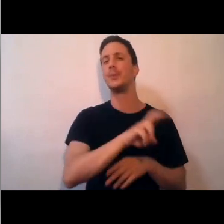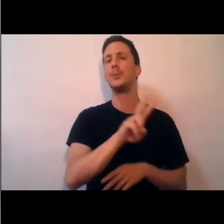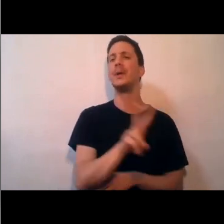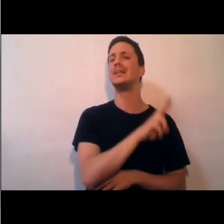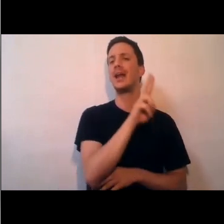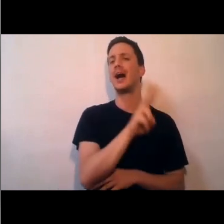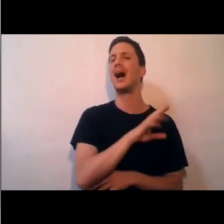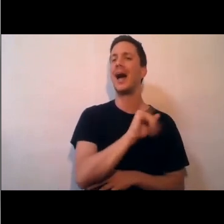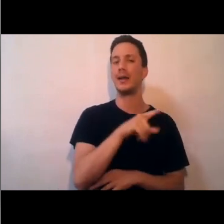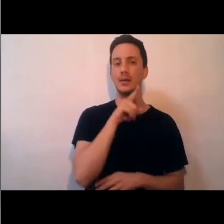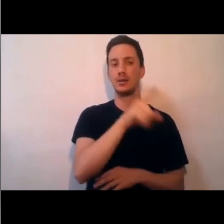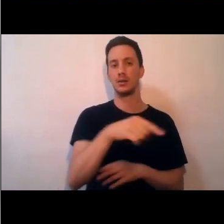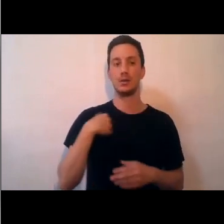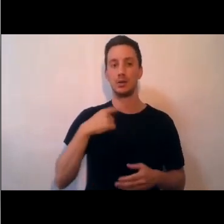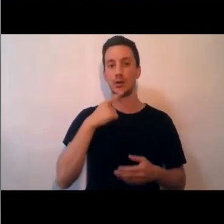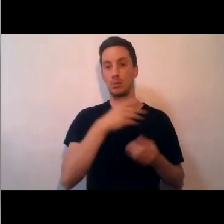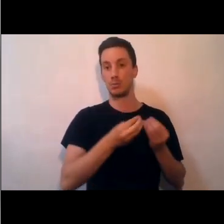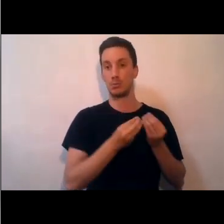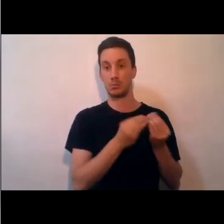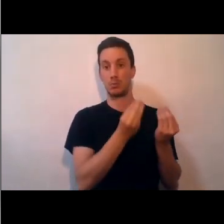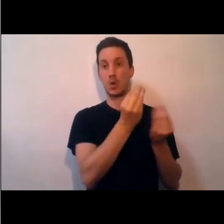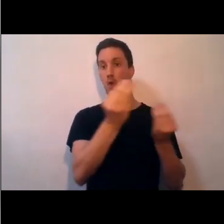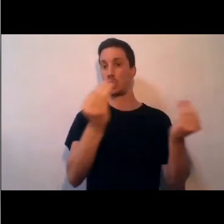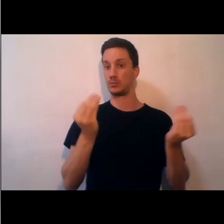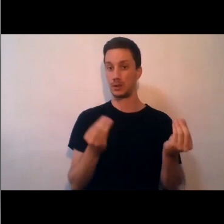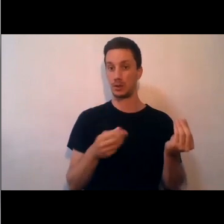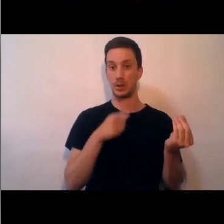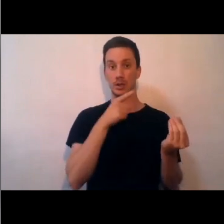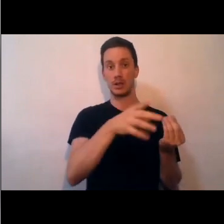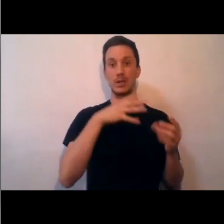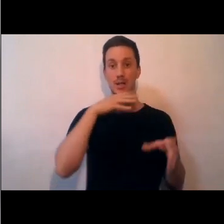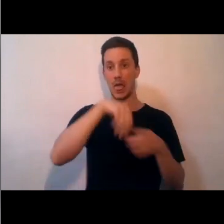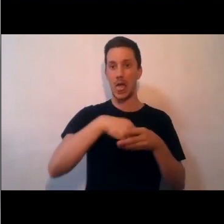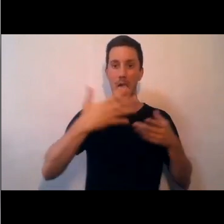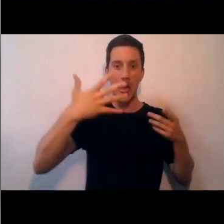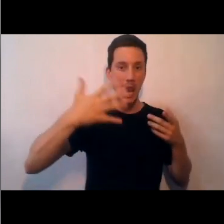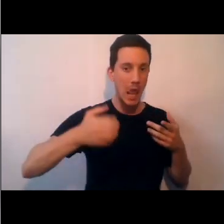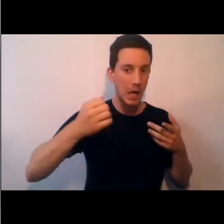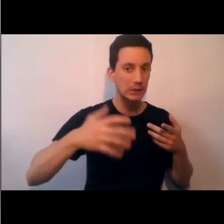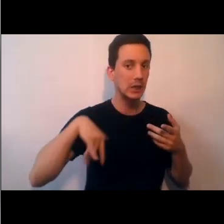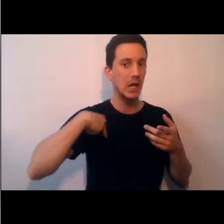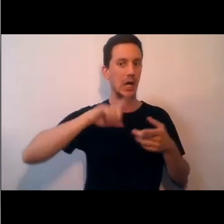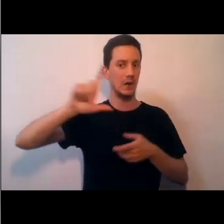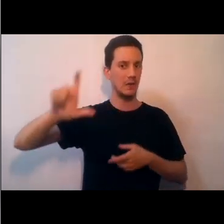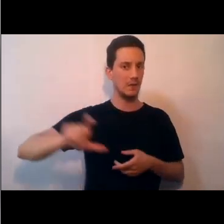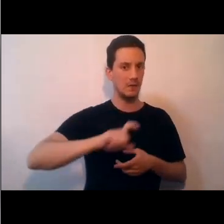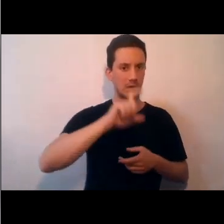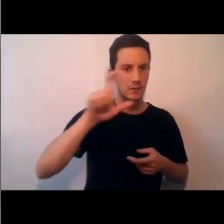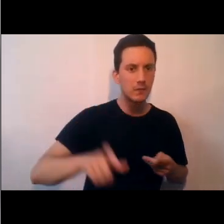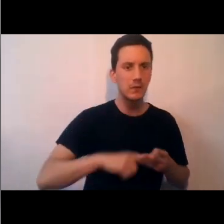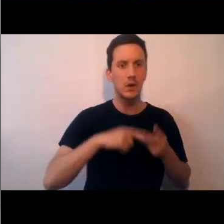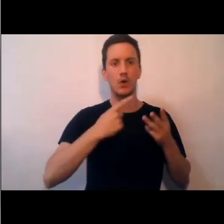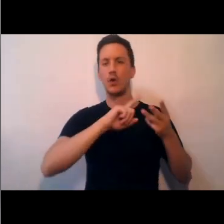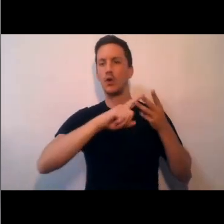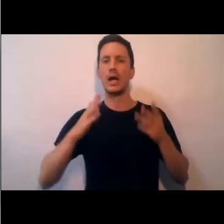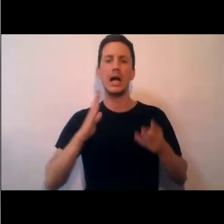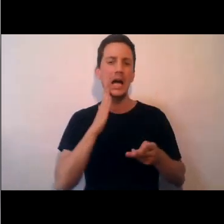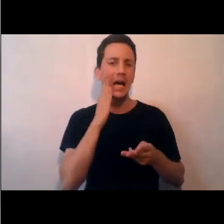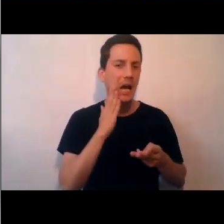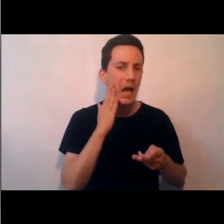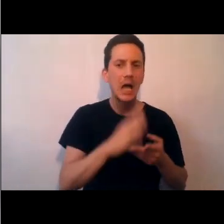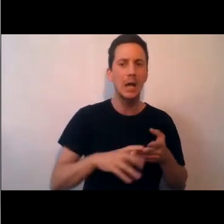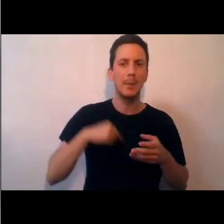la ventaja de la cosmética. Entonces, en este caso tienes leches, tienes sprays, tienes brumas, tienes cremas,